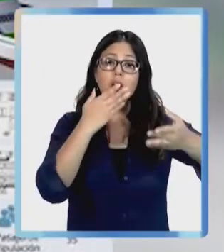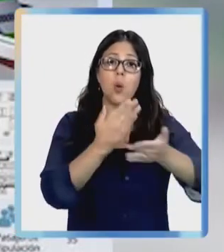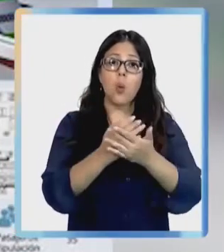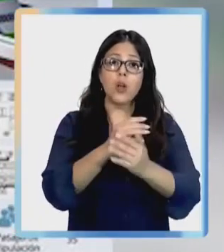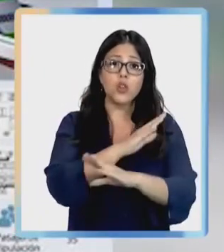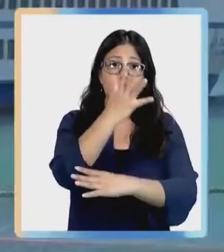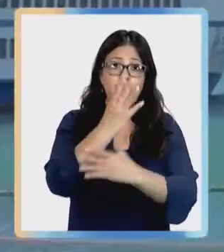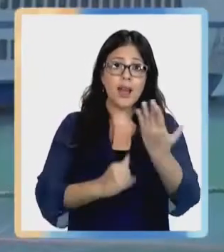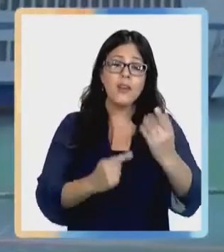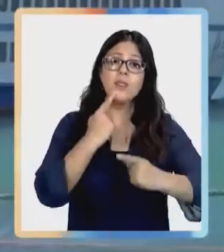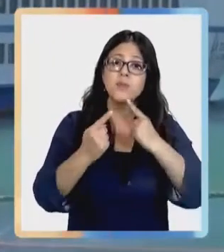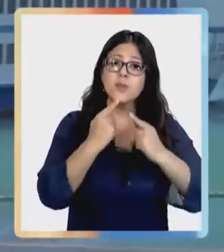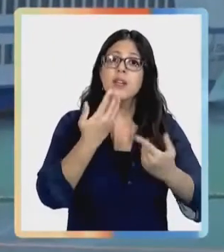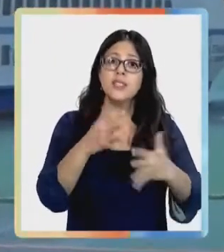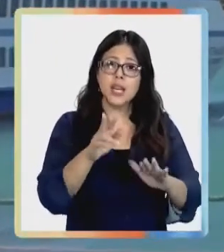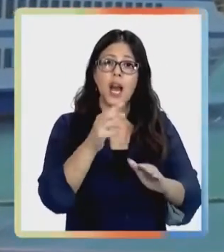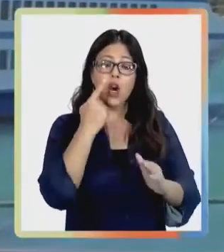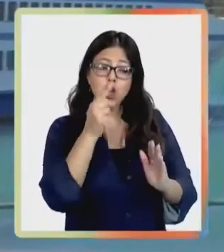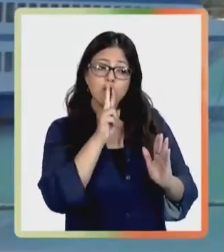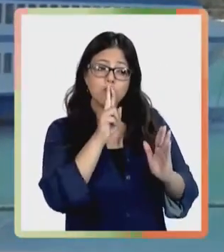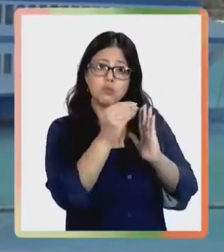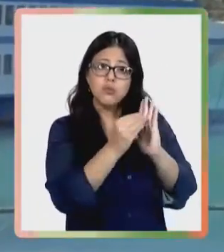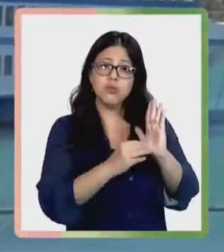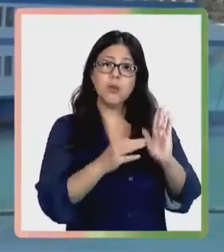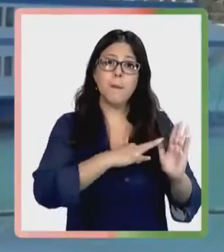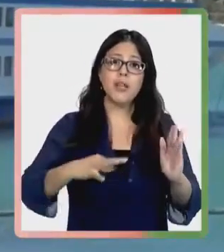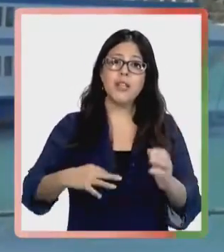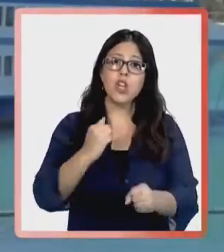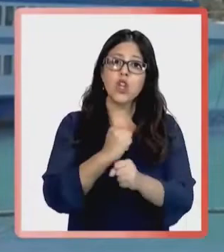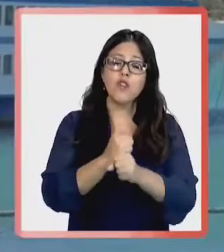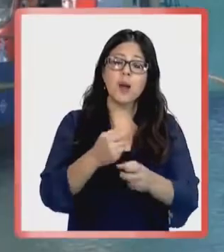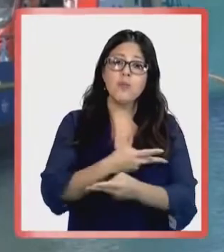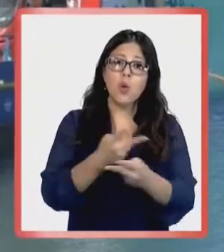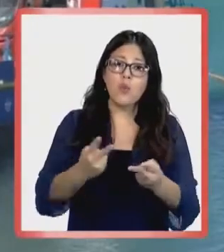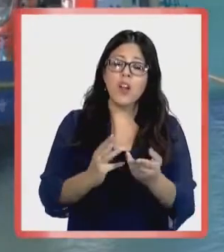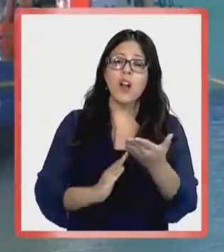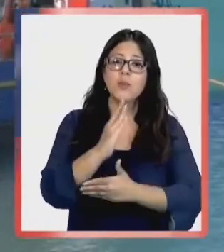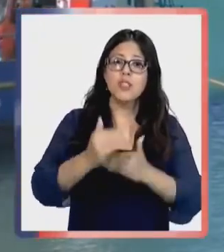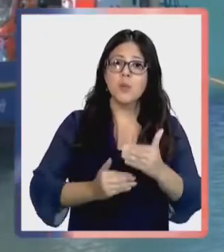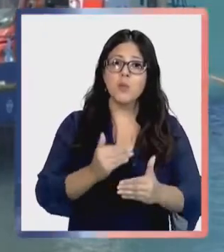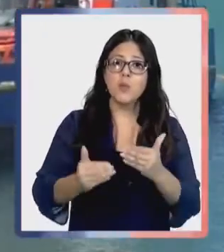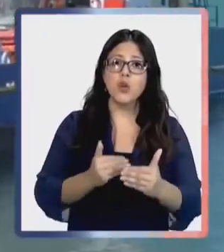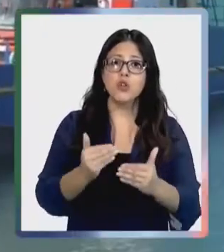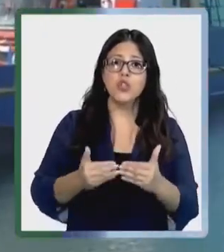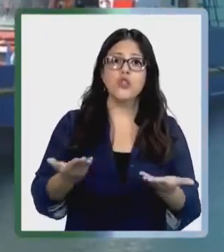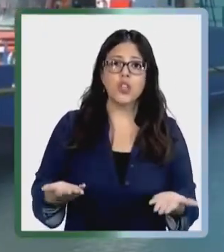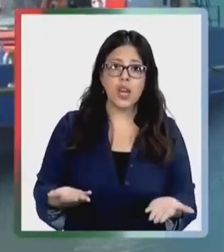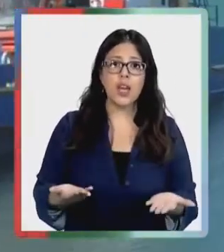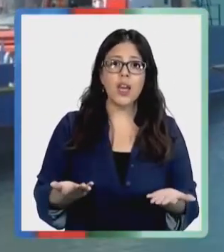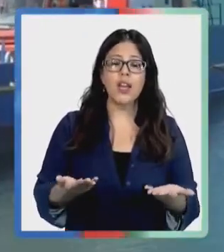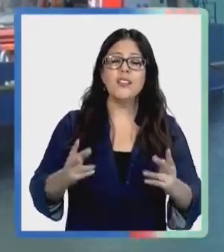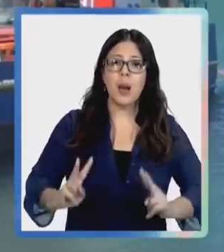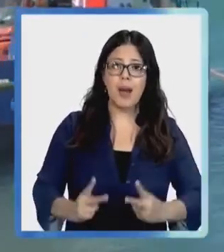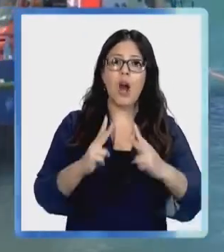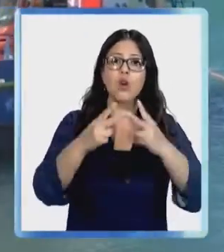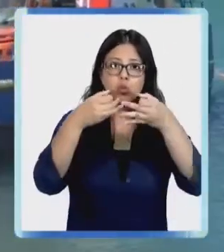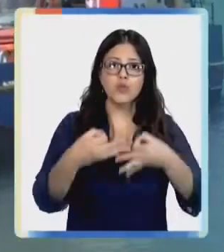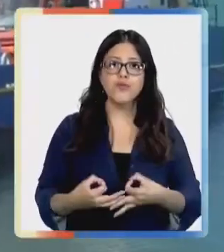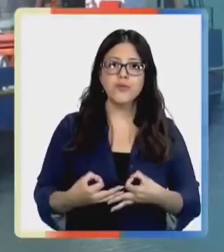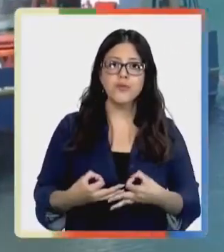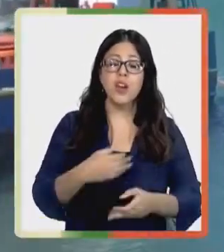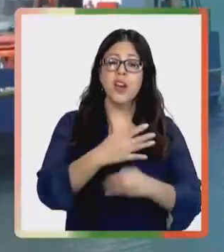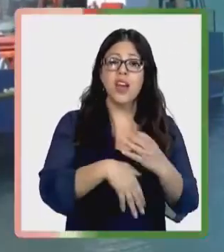Obras Públicas iniciará los procesos para concretar la construcción. Entre 2023 y 2025 se construirá